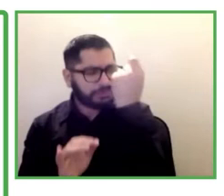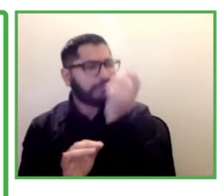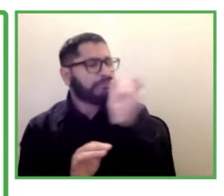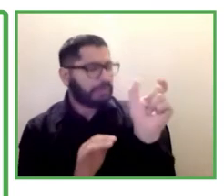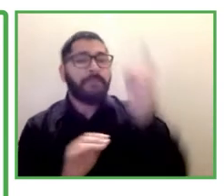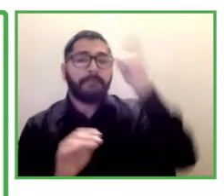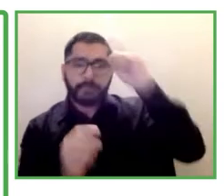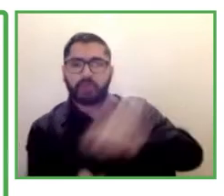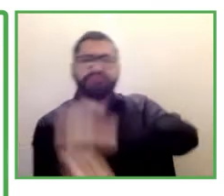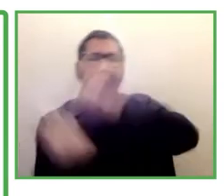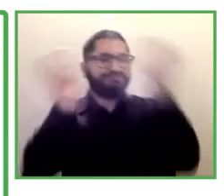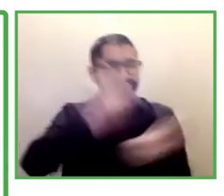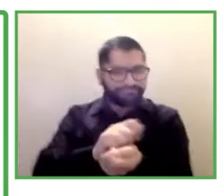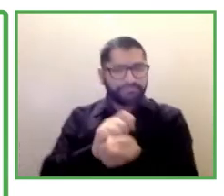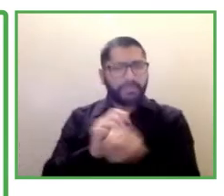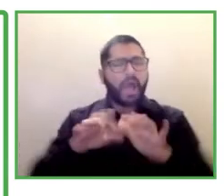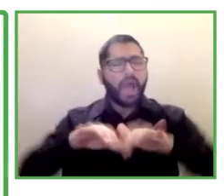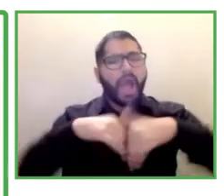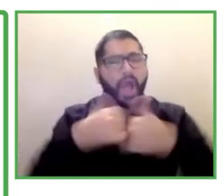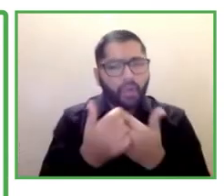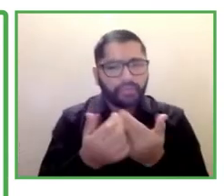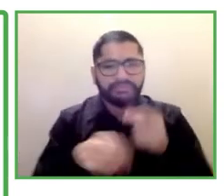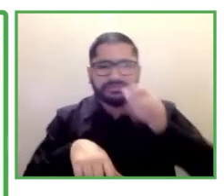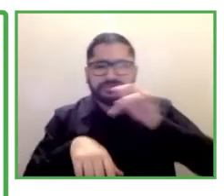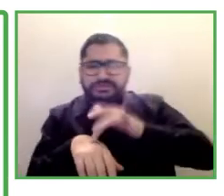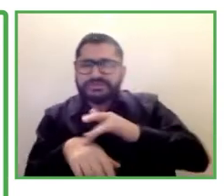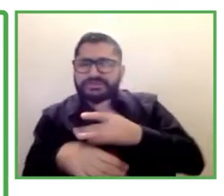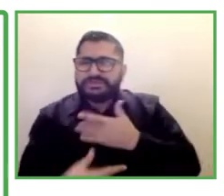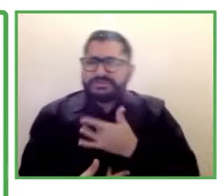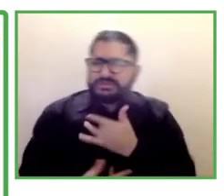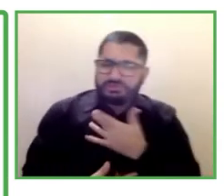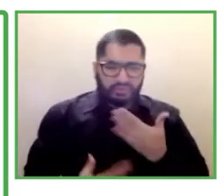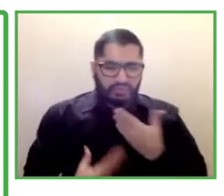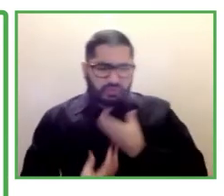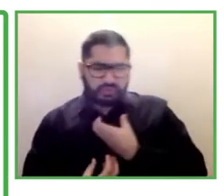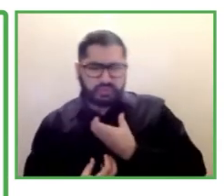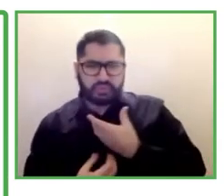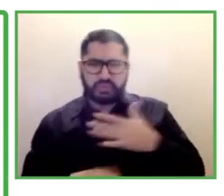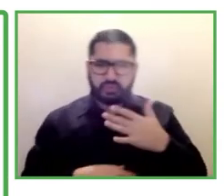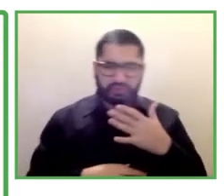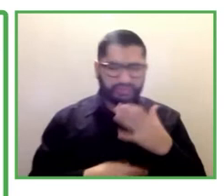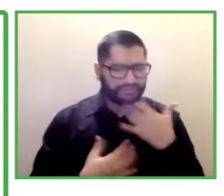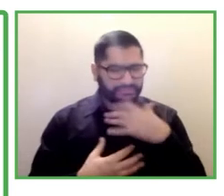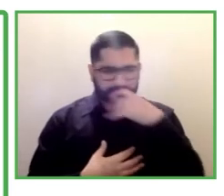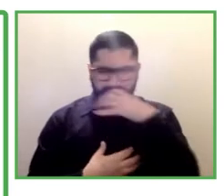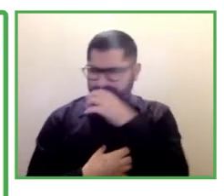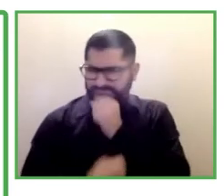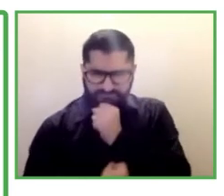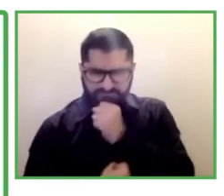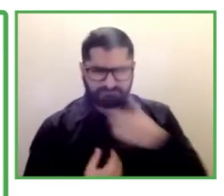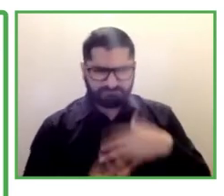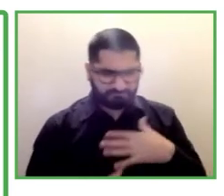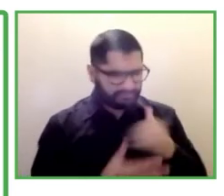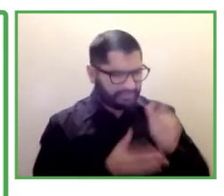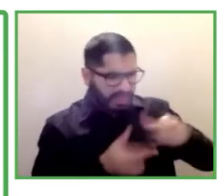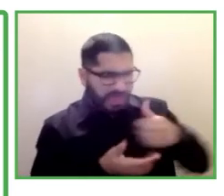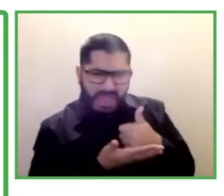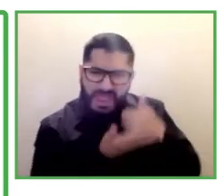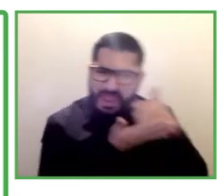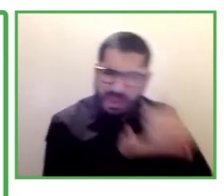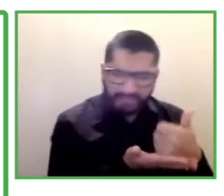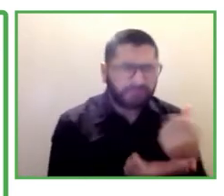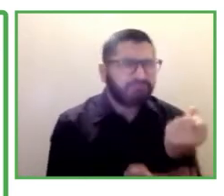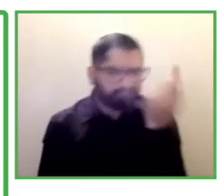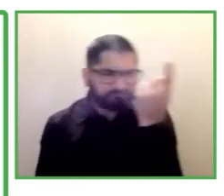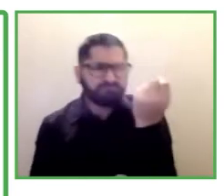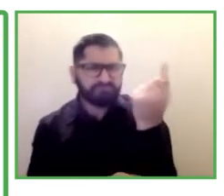y amable. Y recordar que los dispositivos son parte del espacio personal